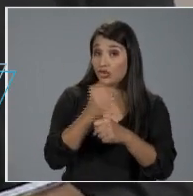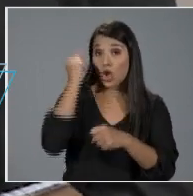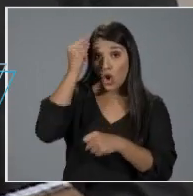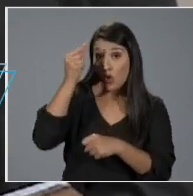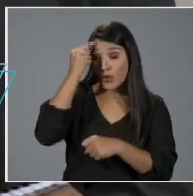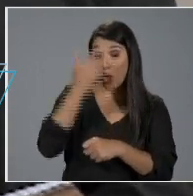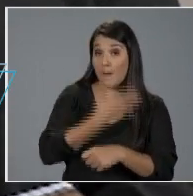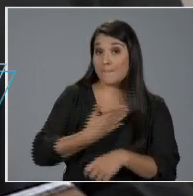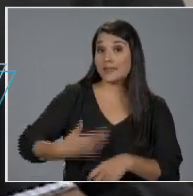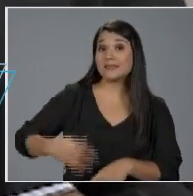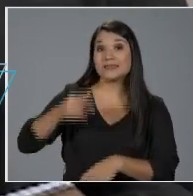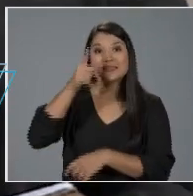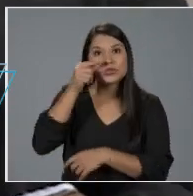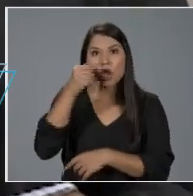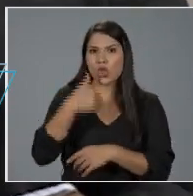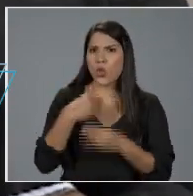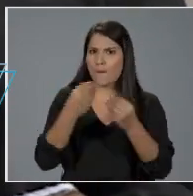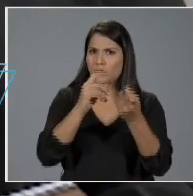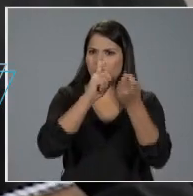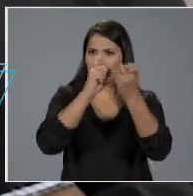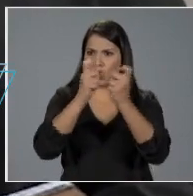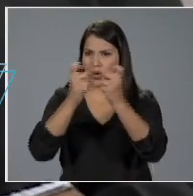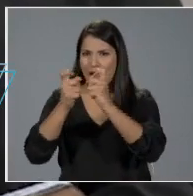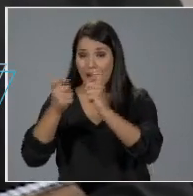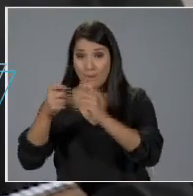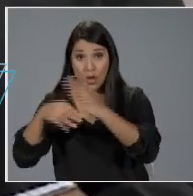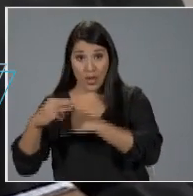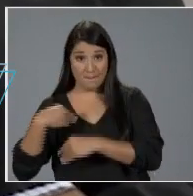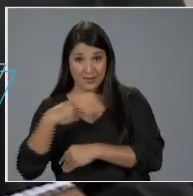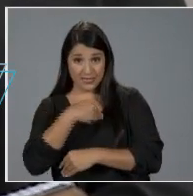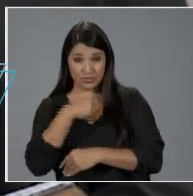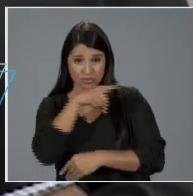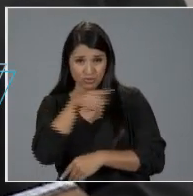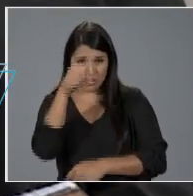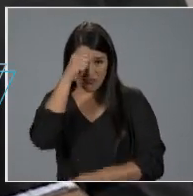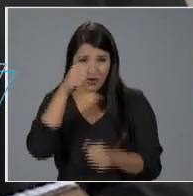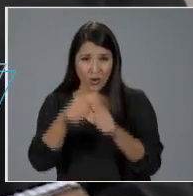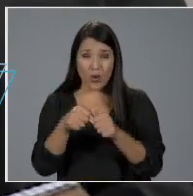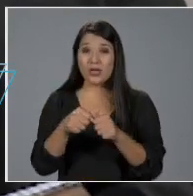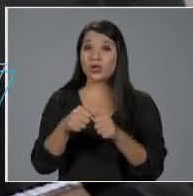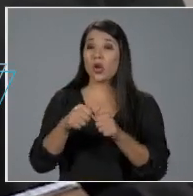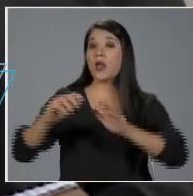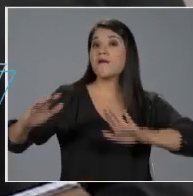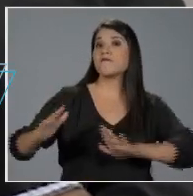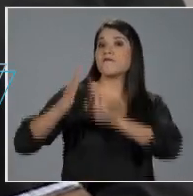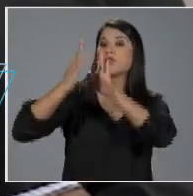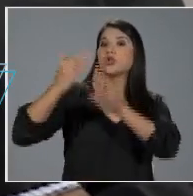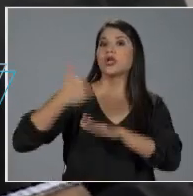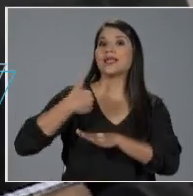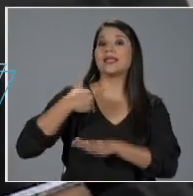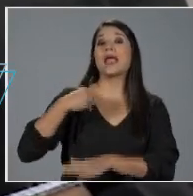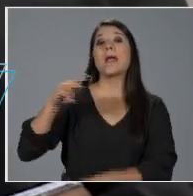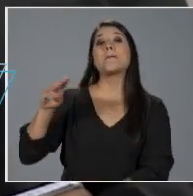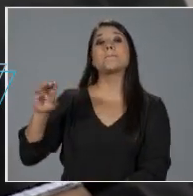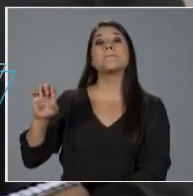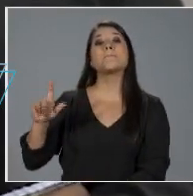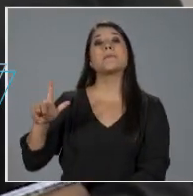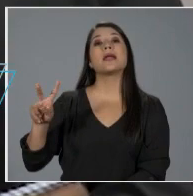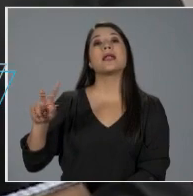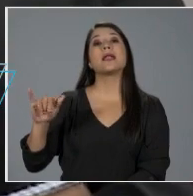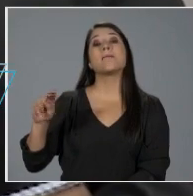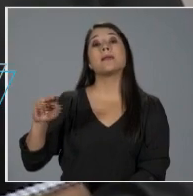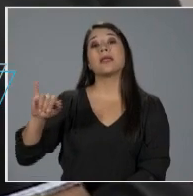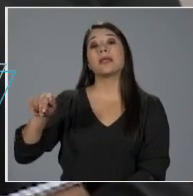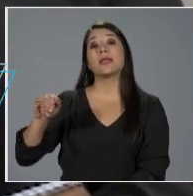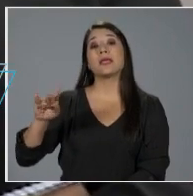Guillermo hubo una serie de cambios en sus ministros. Acordemos, digamos, el enfrentonazo que tenía Melvin Jiménez, su ministro de